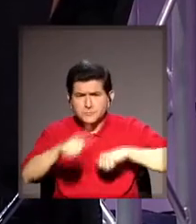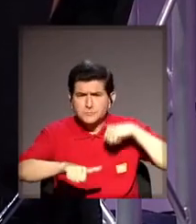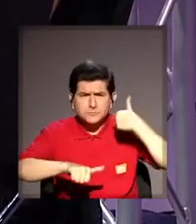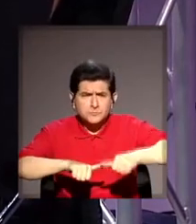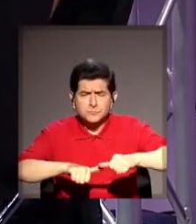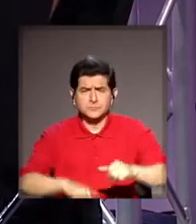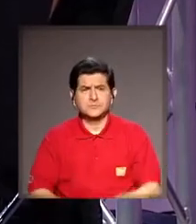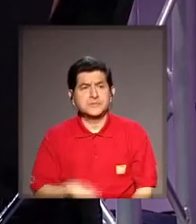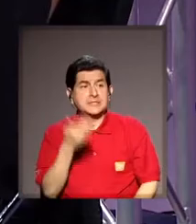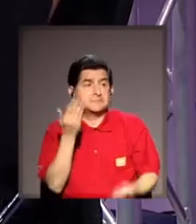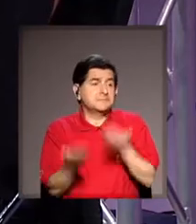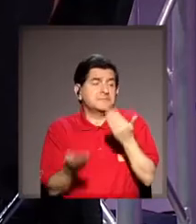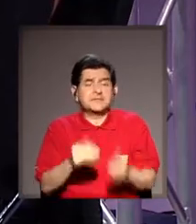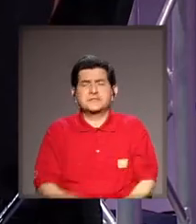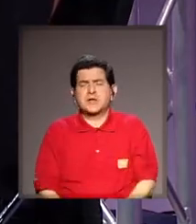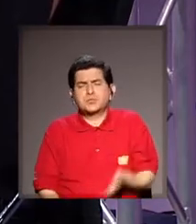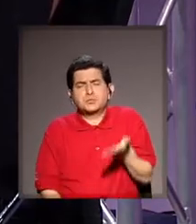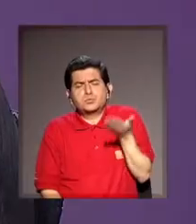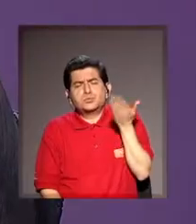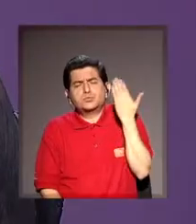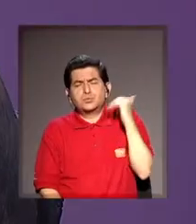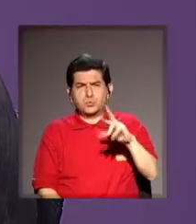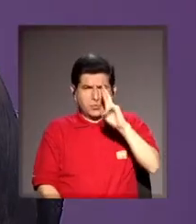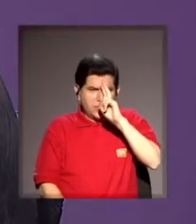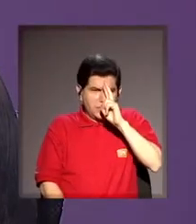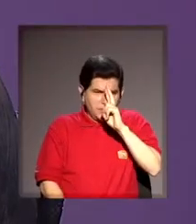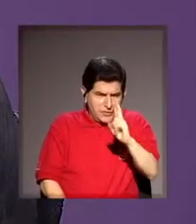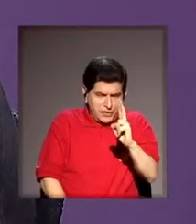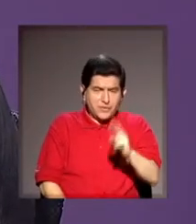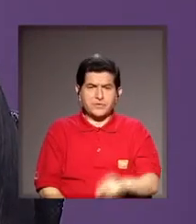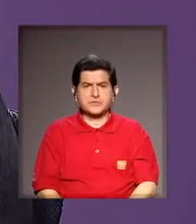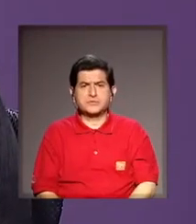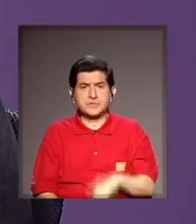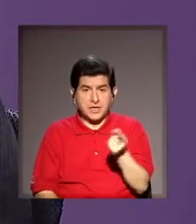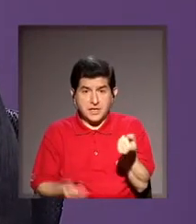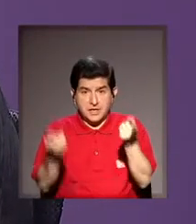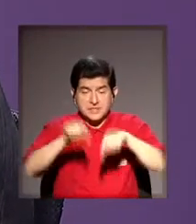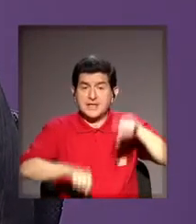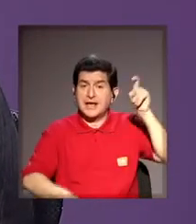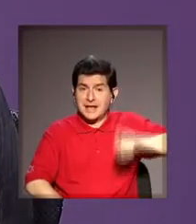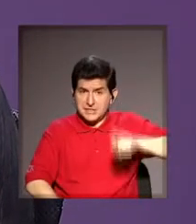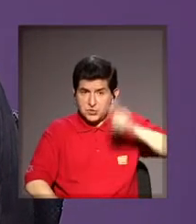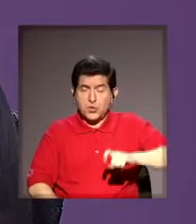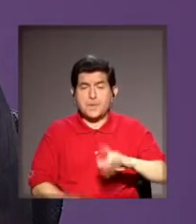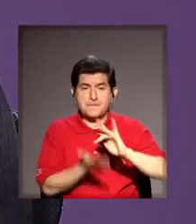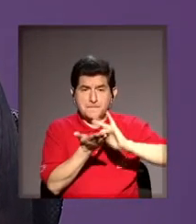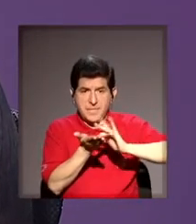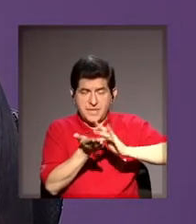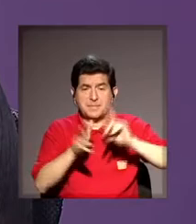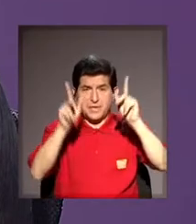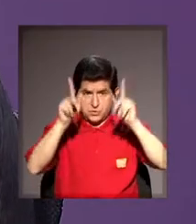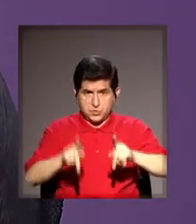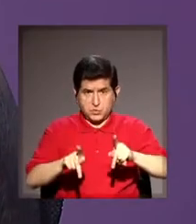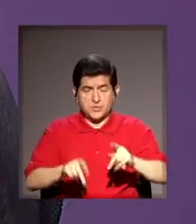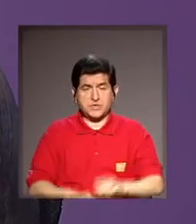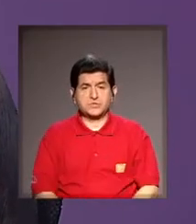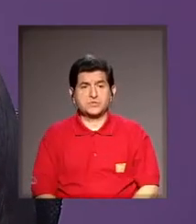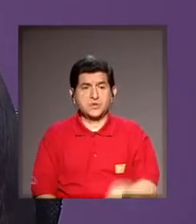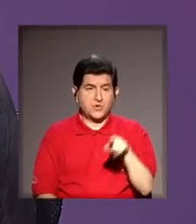más viejas por decirlo así como el reconocimiento de la necesidad de medicamentos para las personas que